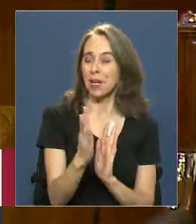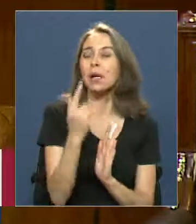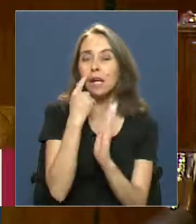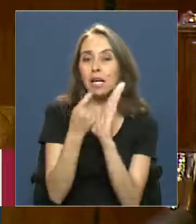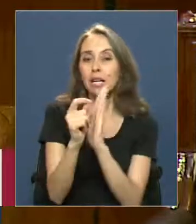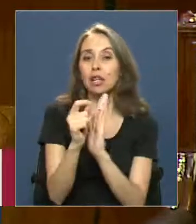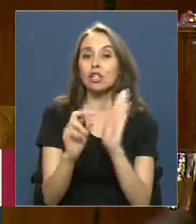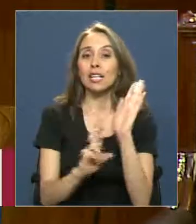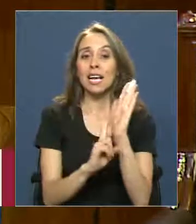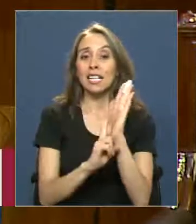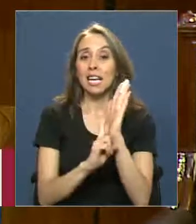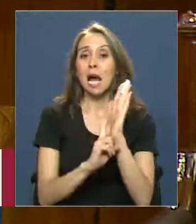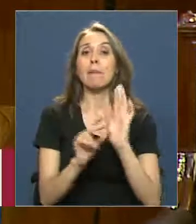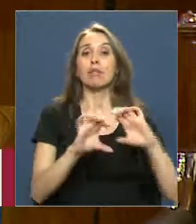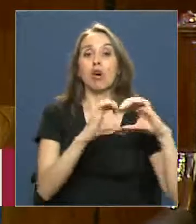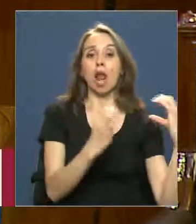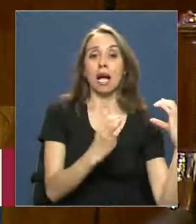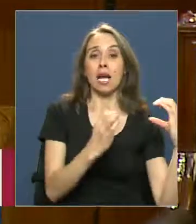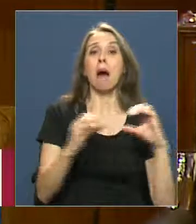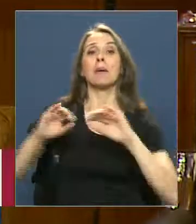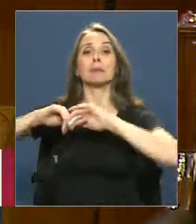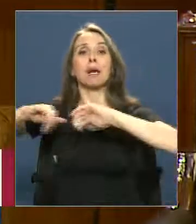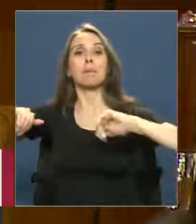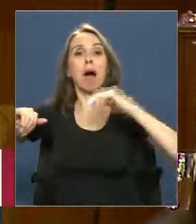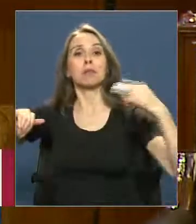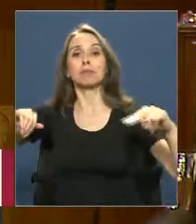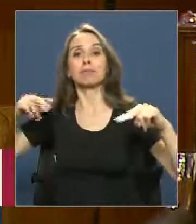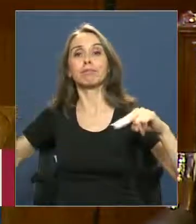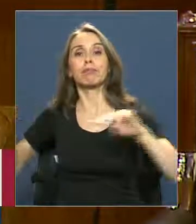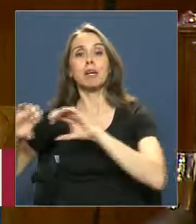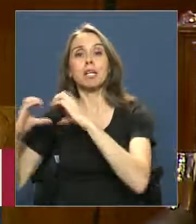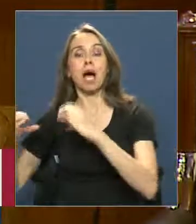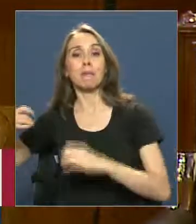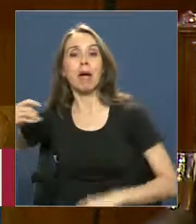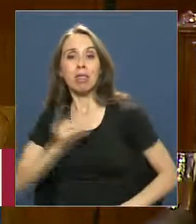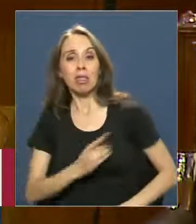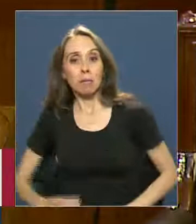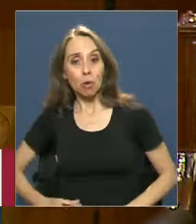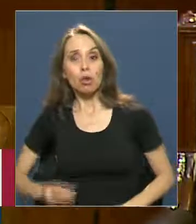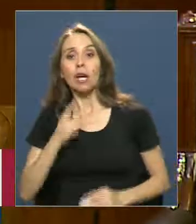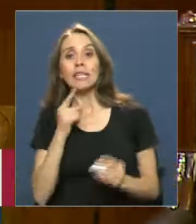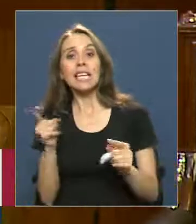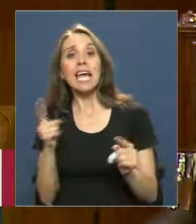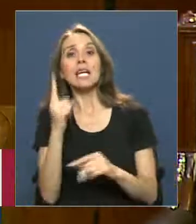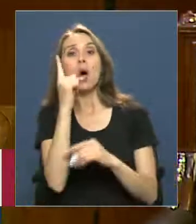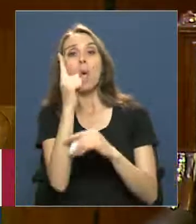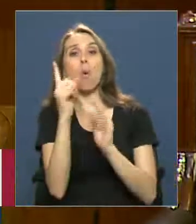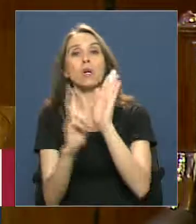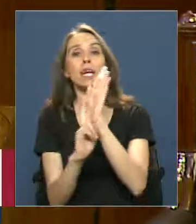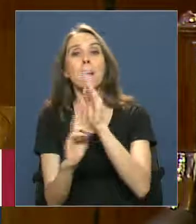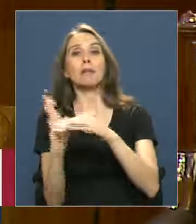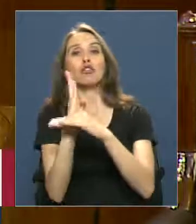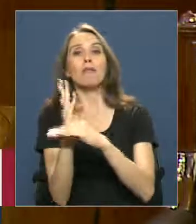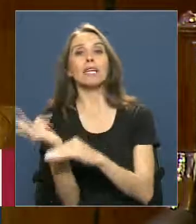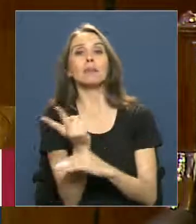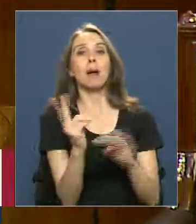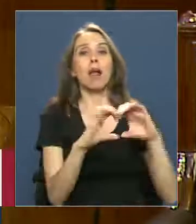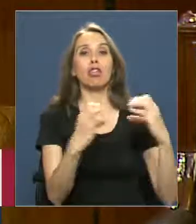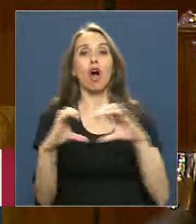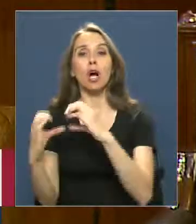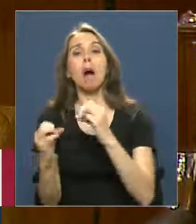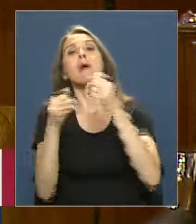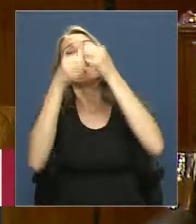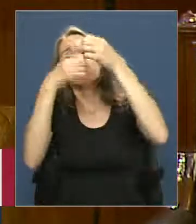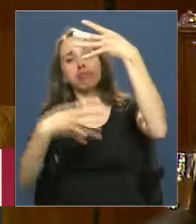autonomía reglamentaria de cada rama del Congreso Nacional, el reglamento base que se propone desarrolla varios objetivos. Quiero